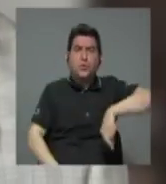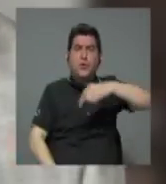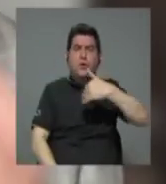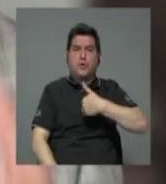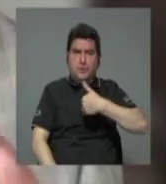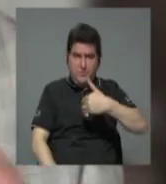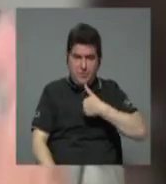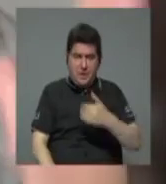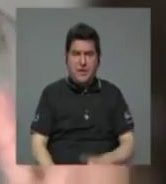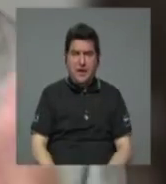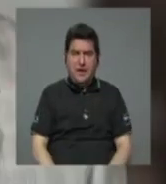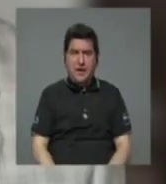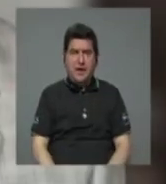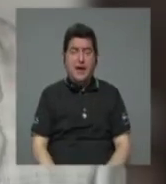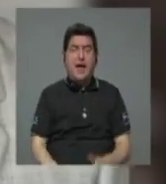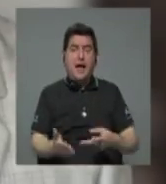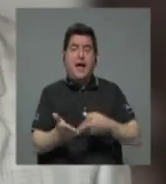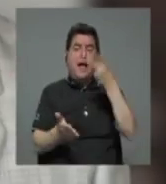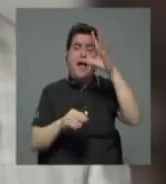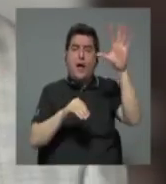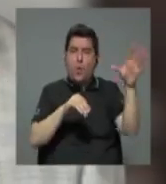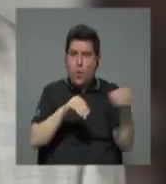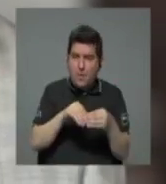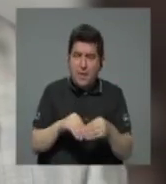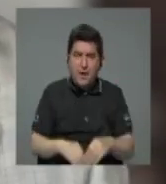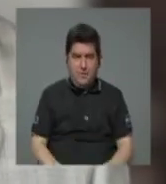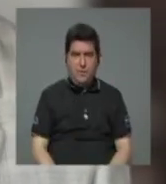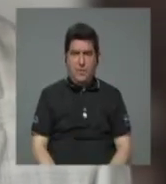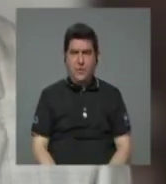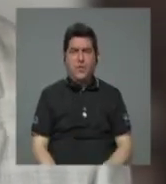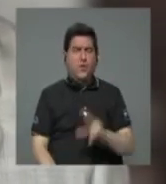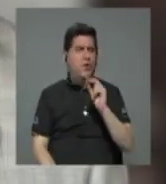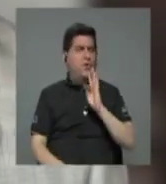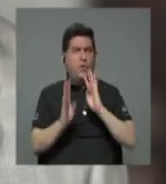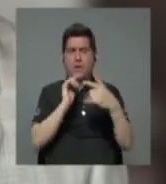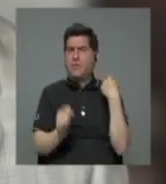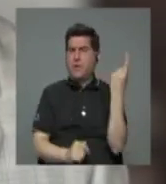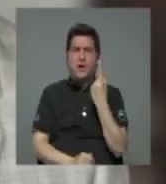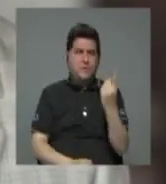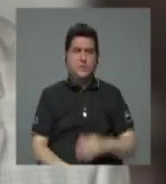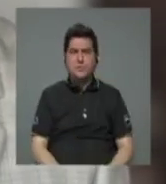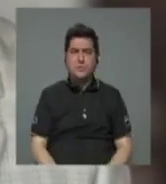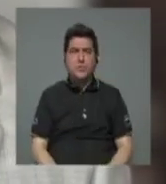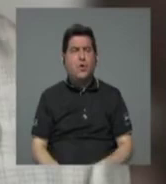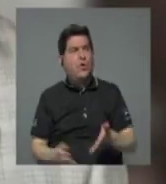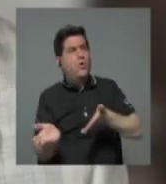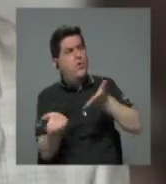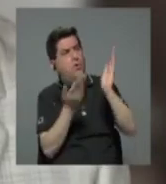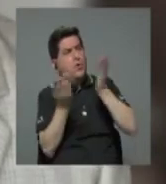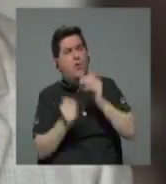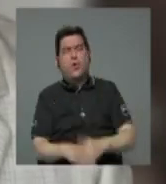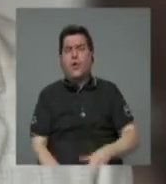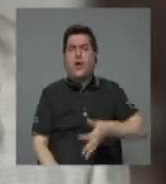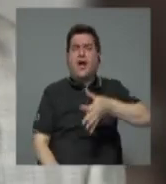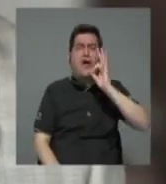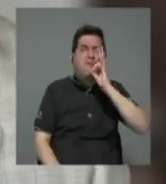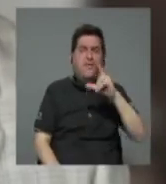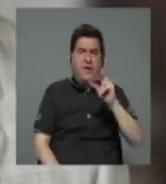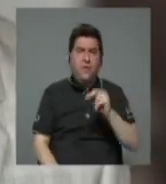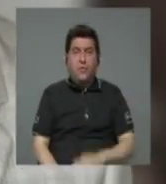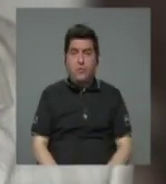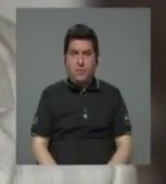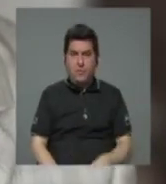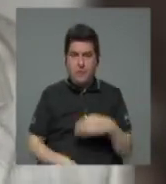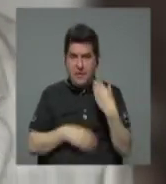tener generación de valor agregado. Ya no se debe hablar solamente de tratar de exportar el café por el café, sino cómo